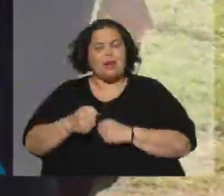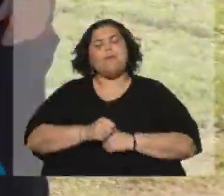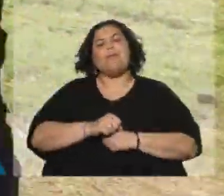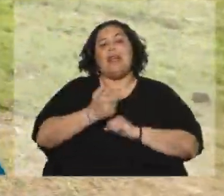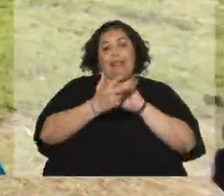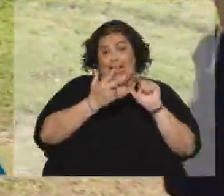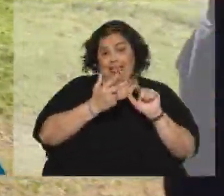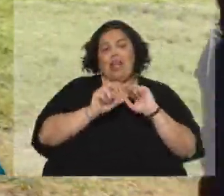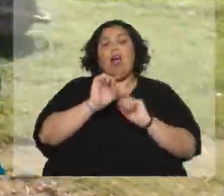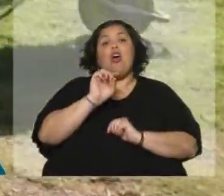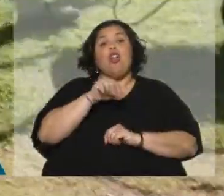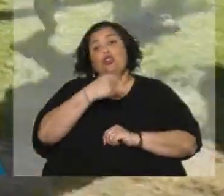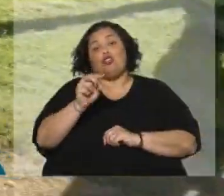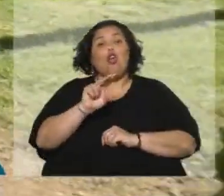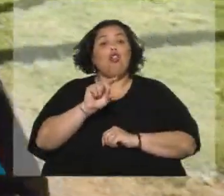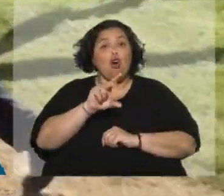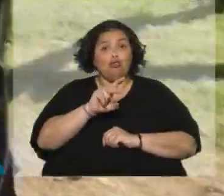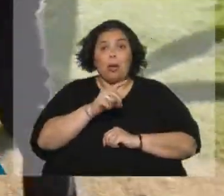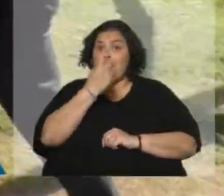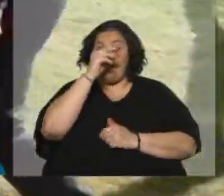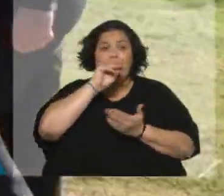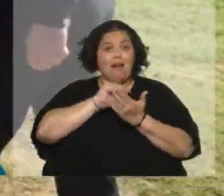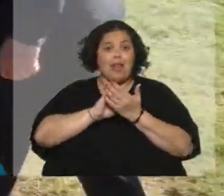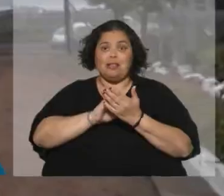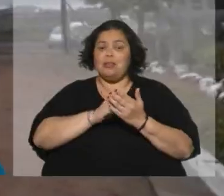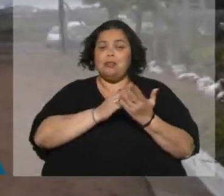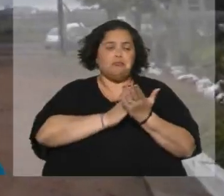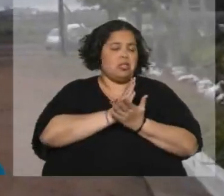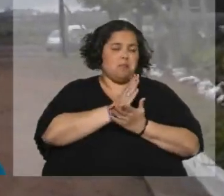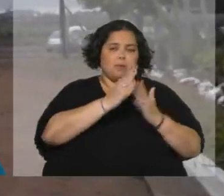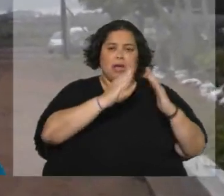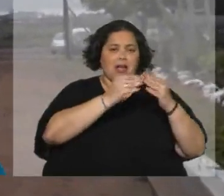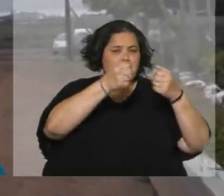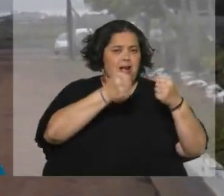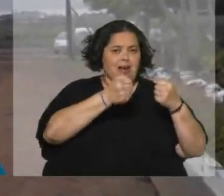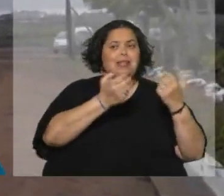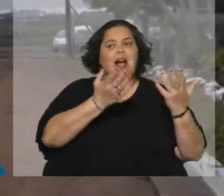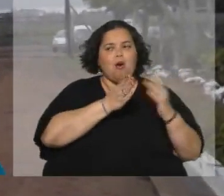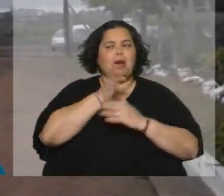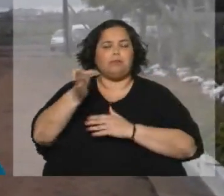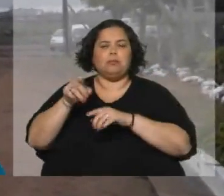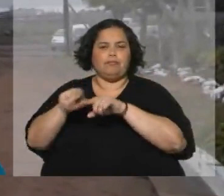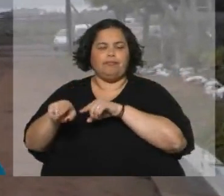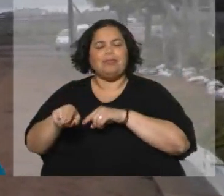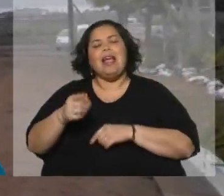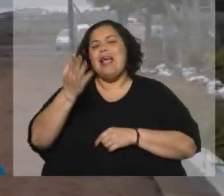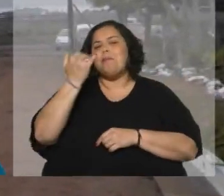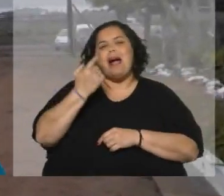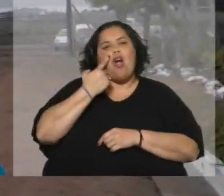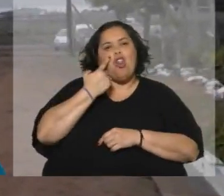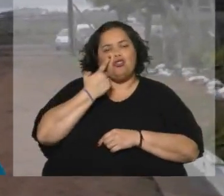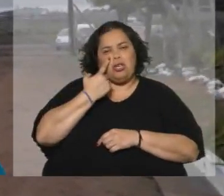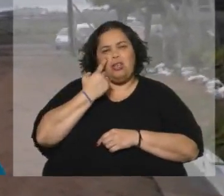la justicia eh dispuso que volvieran a la cárcel dentro de esos tres está el del día de ayer el más conocido sido el caso de fa